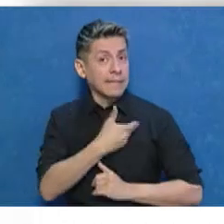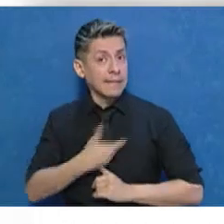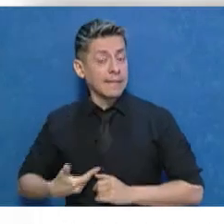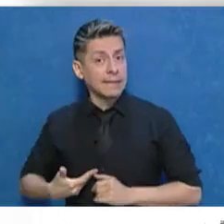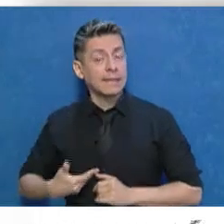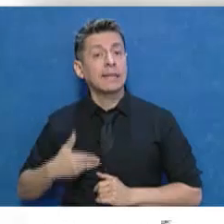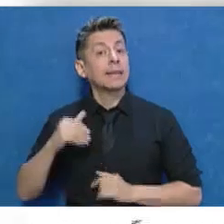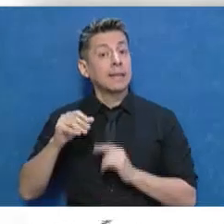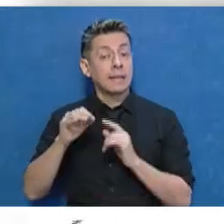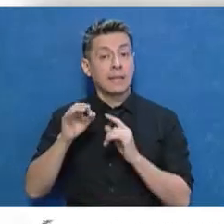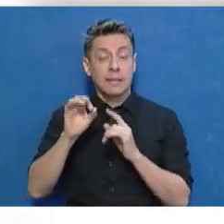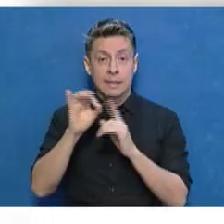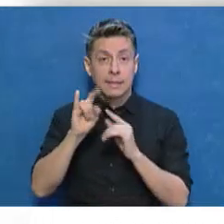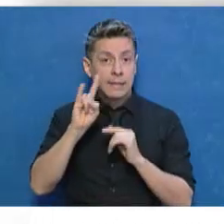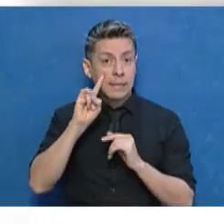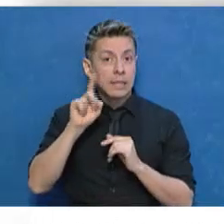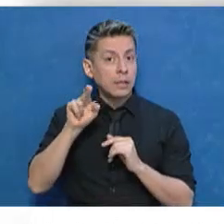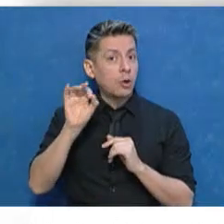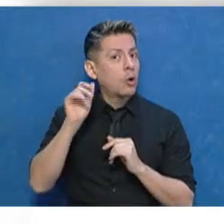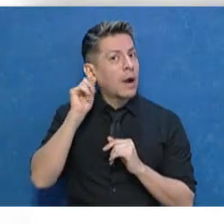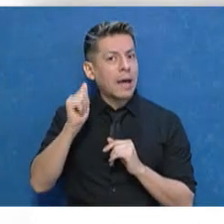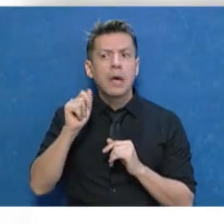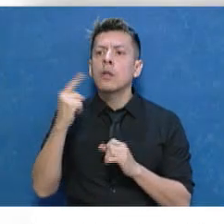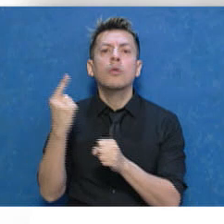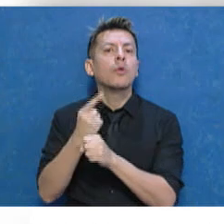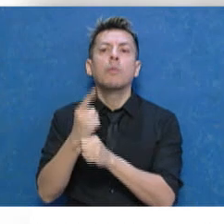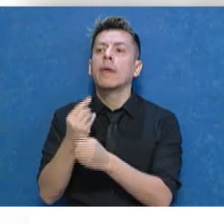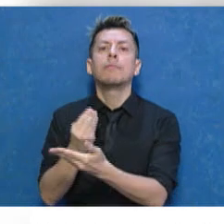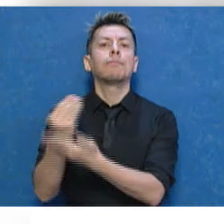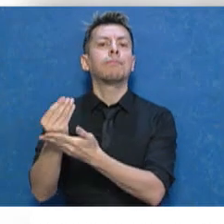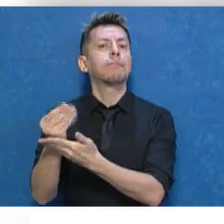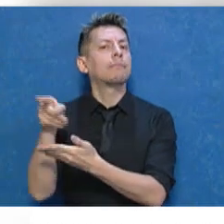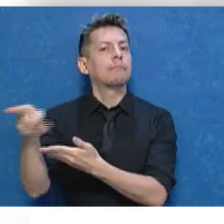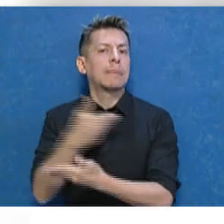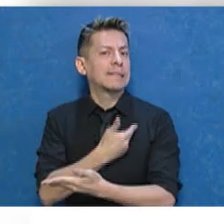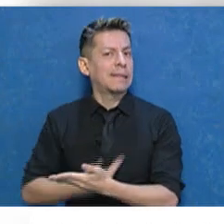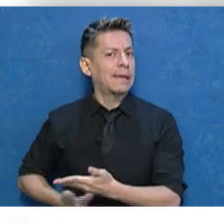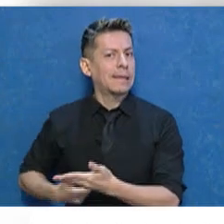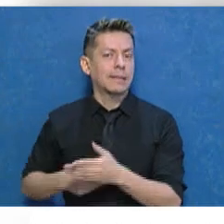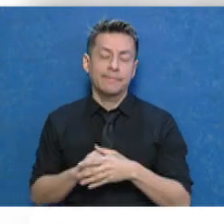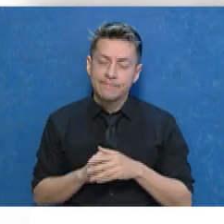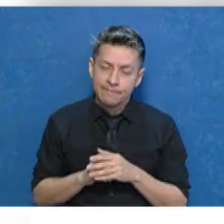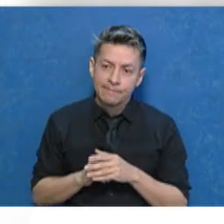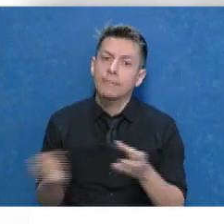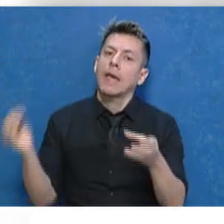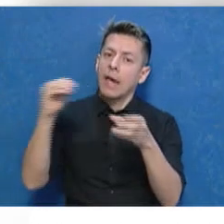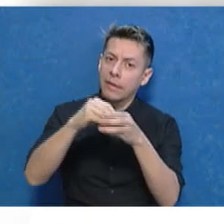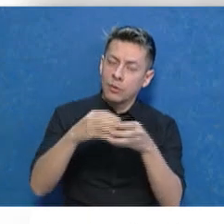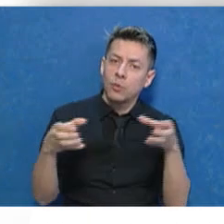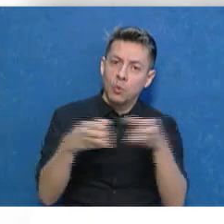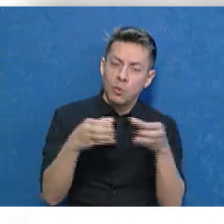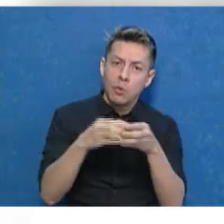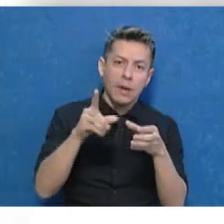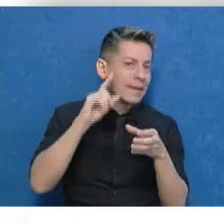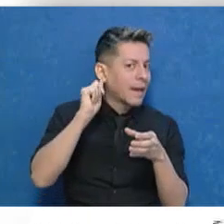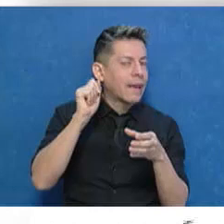Carlos Quiroga, no está habilitado para ejercer su cargo en la Liga Mendocina. Es decir, no puede representar como